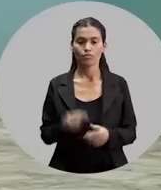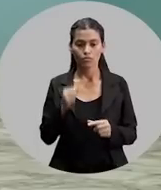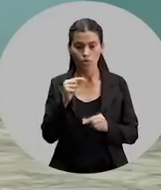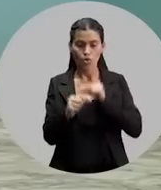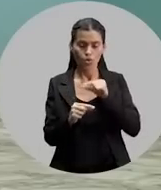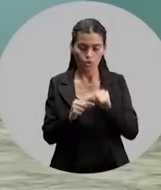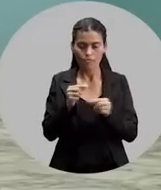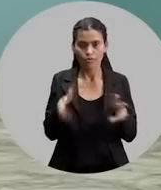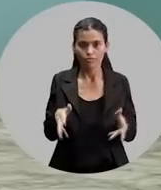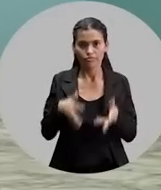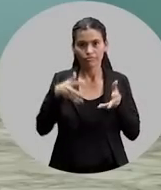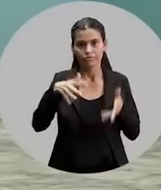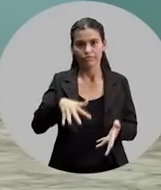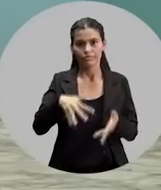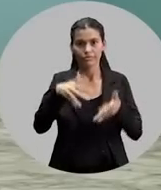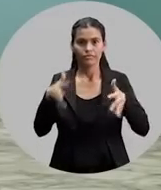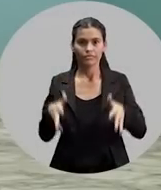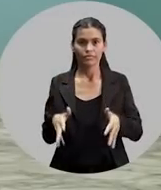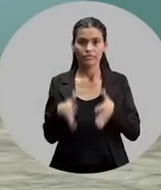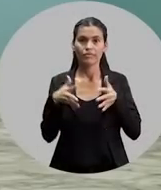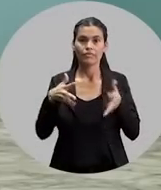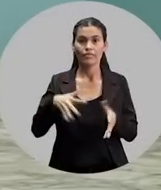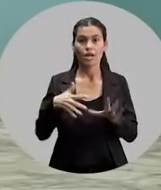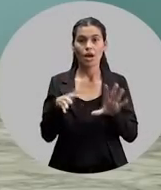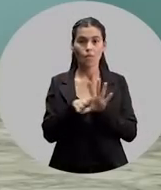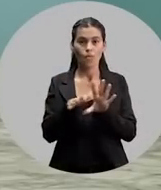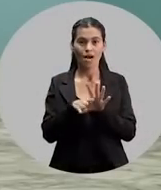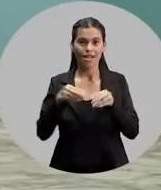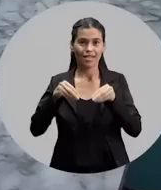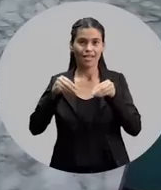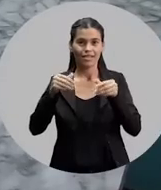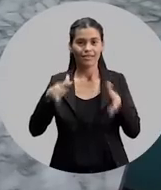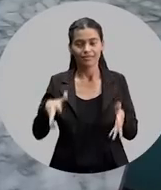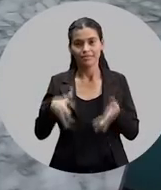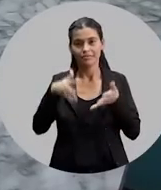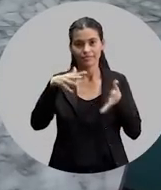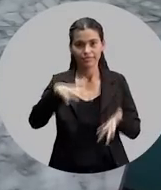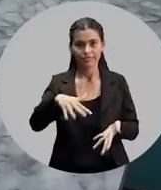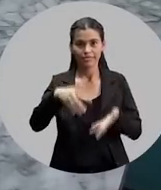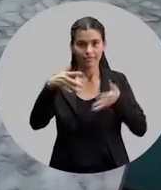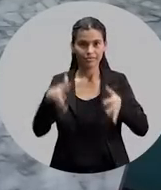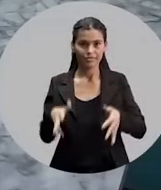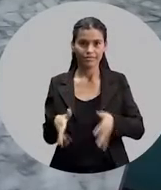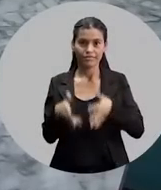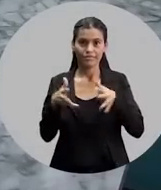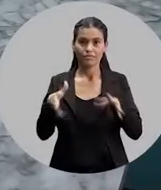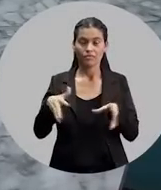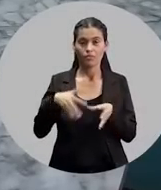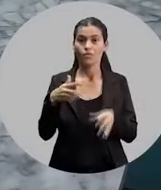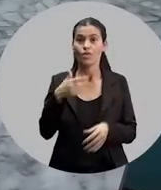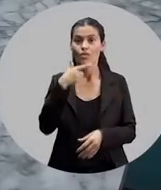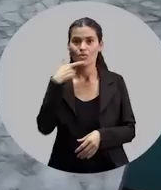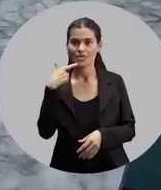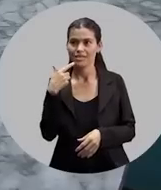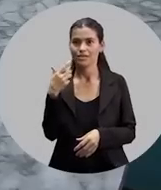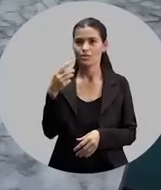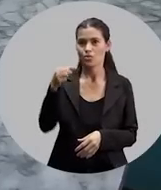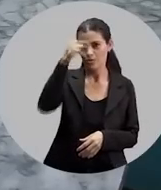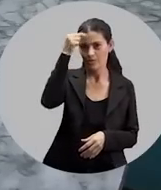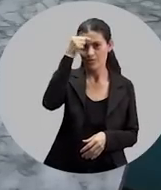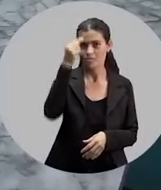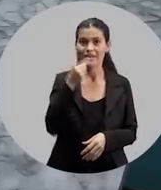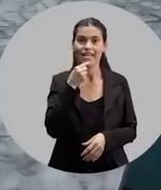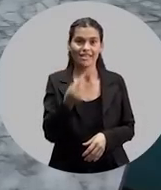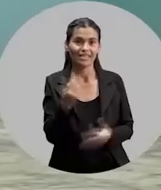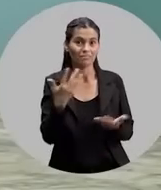Vayan integrando, pero de manera arenada, como lo llamamos nosotros en la repostería. Vamos a hacer